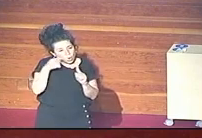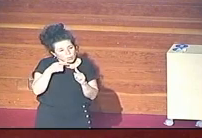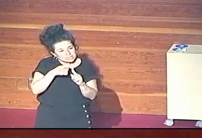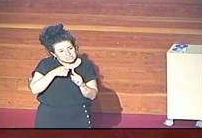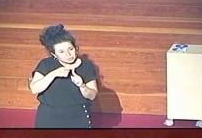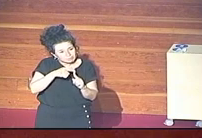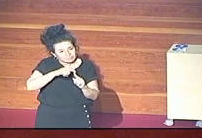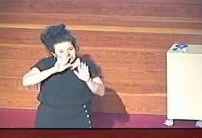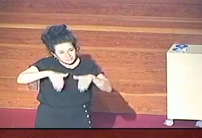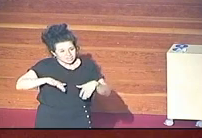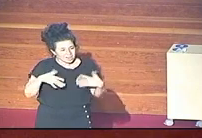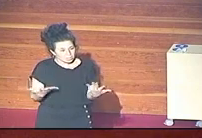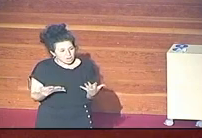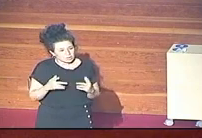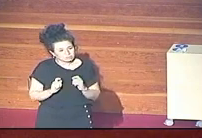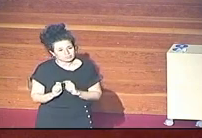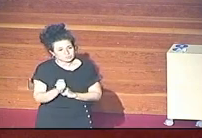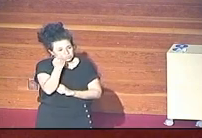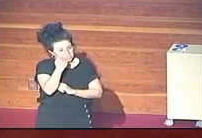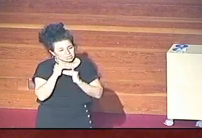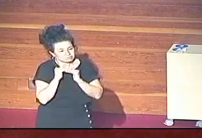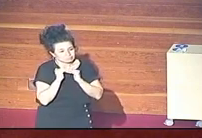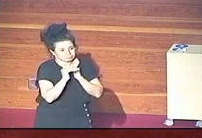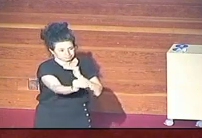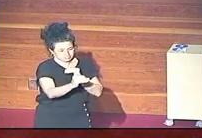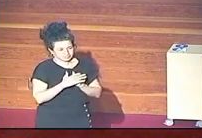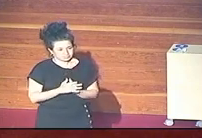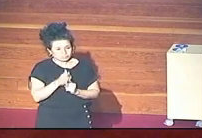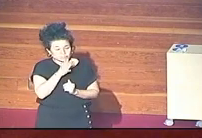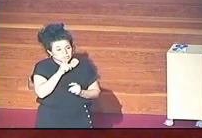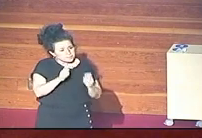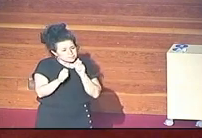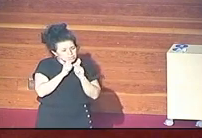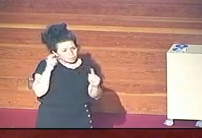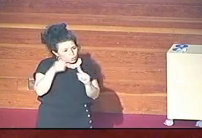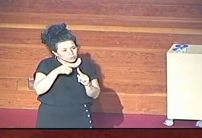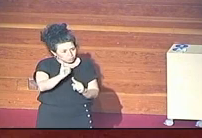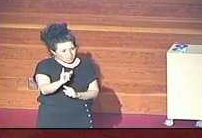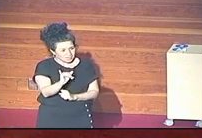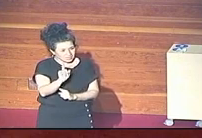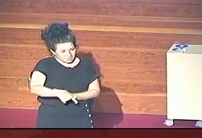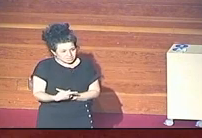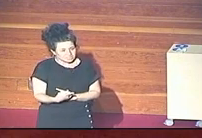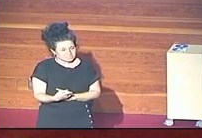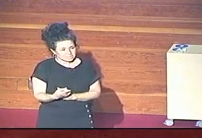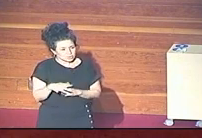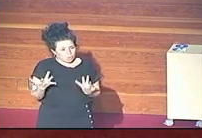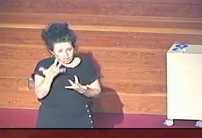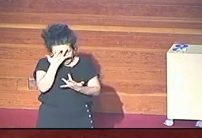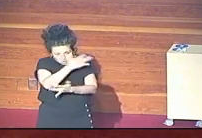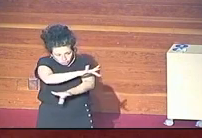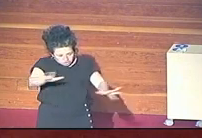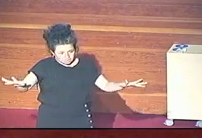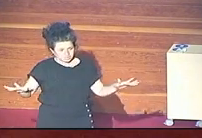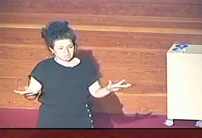yo creo que desde el periodismo tenemos también una finalidad que es concienciar para